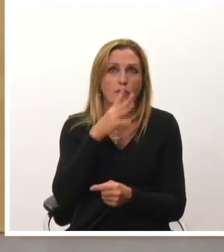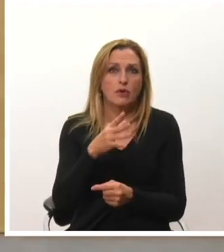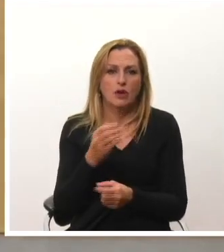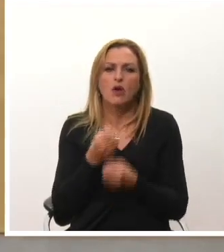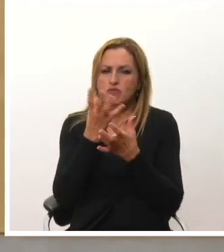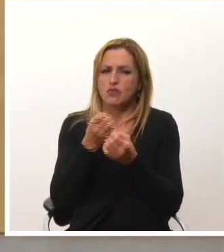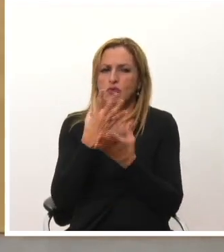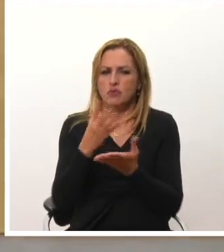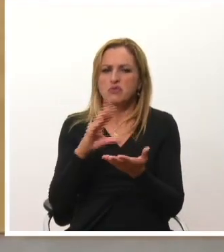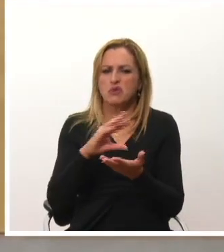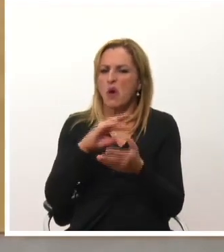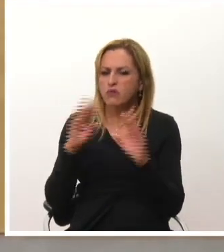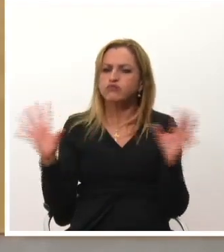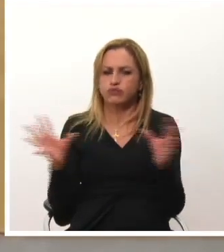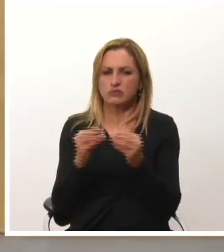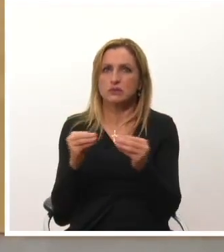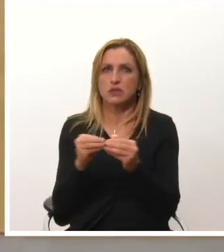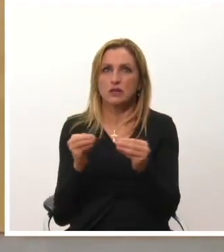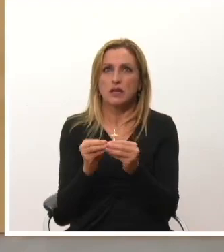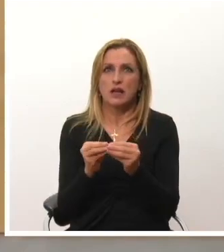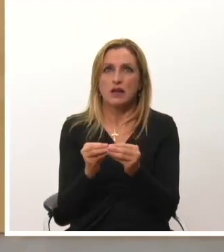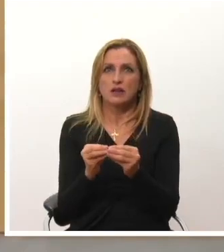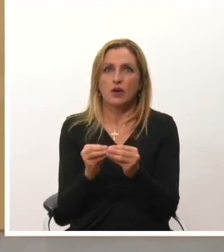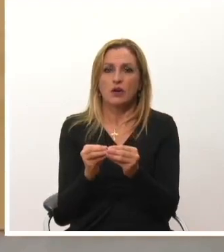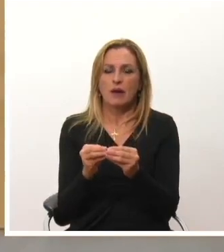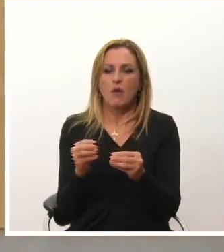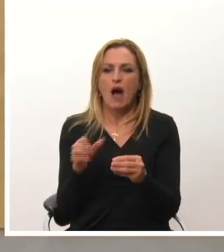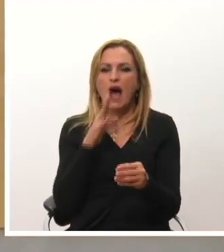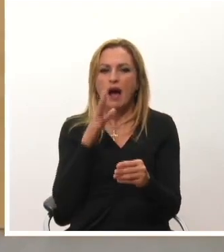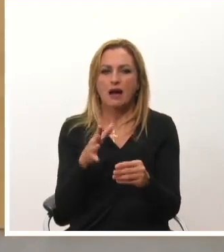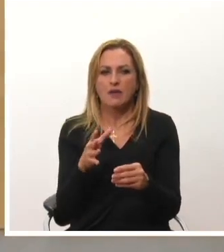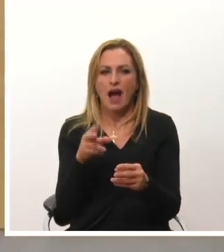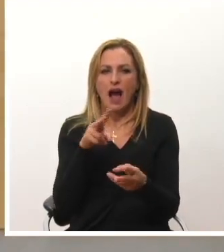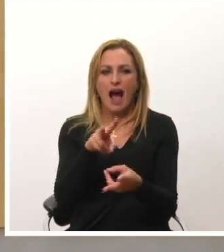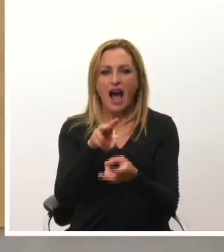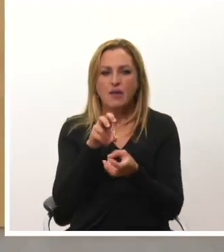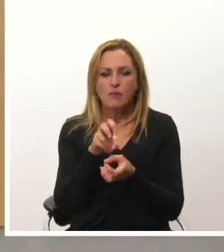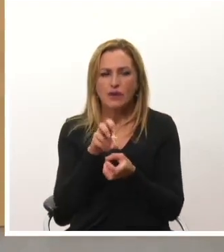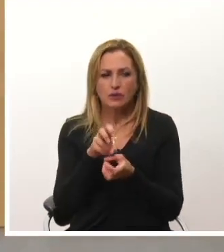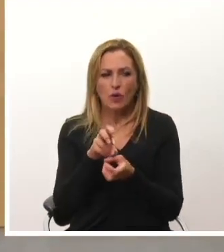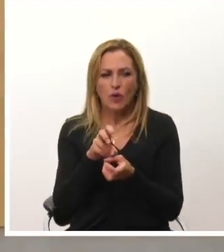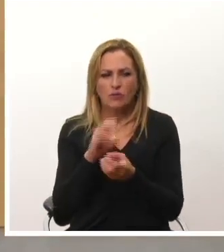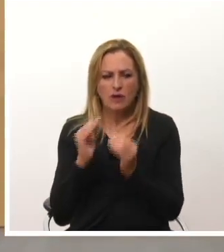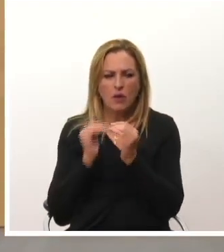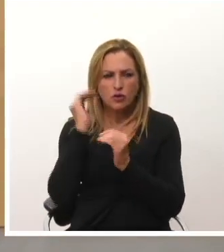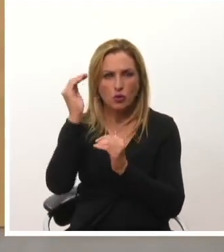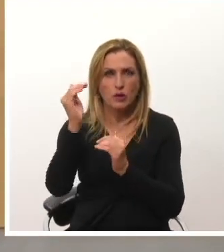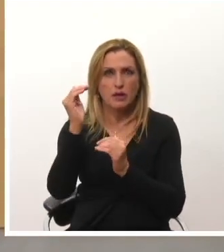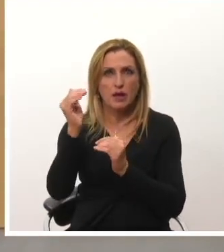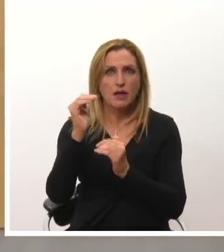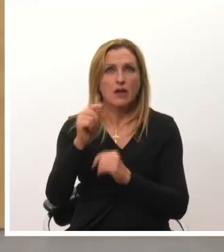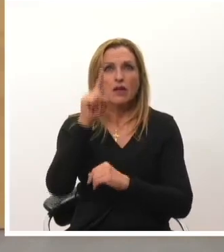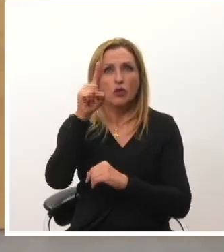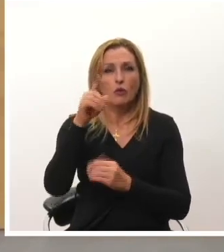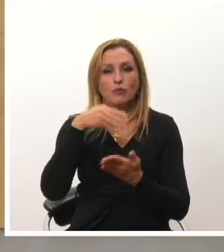ya hecho ha hablado de que ha dicho que vamos a fundir a impuestos a los ceutíes porque ha subido la partida de un millón 400